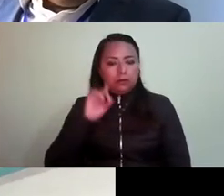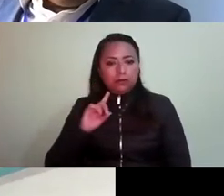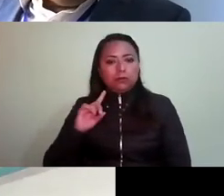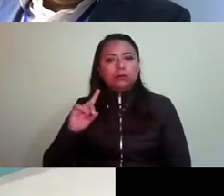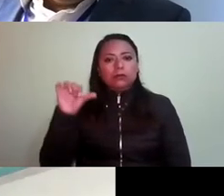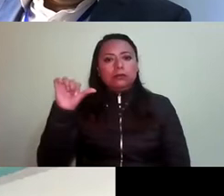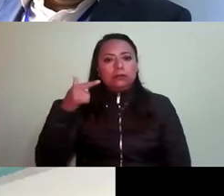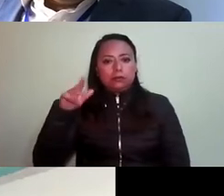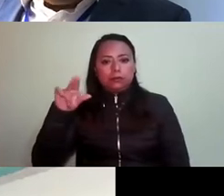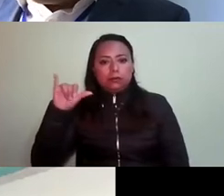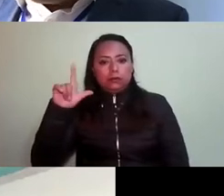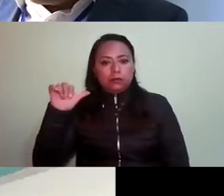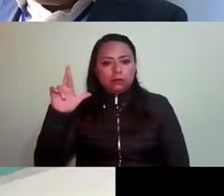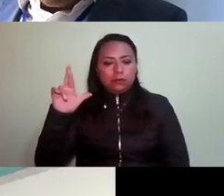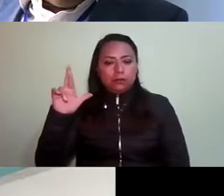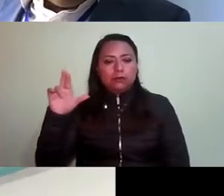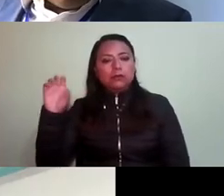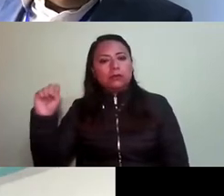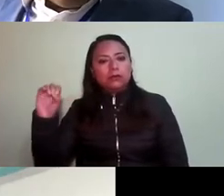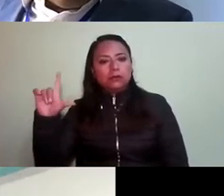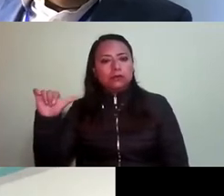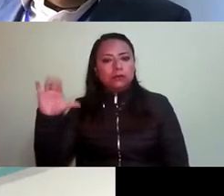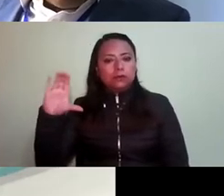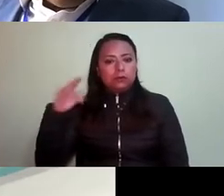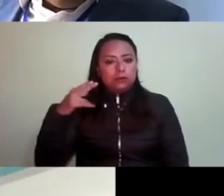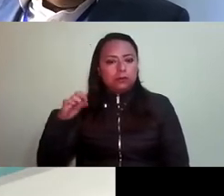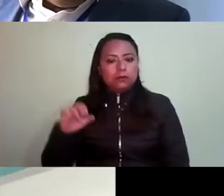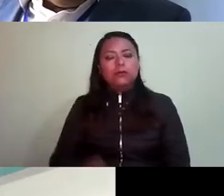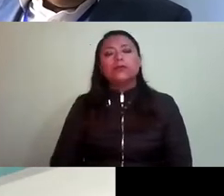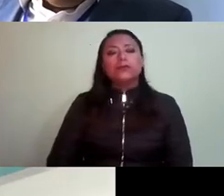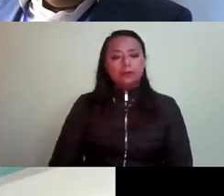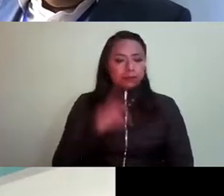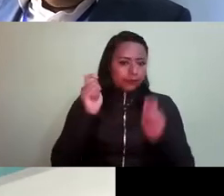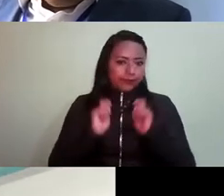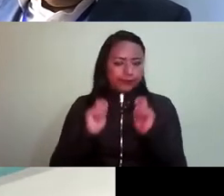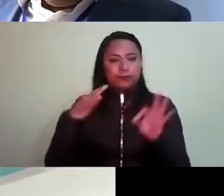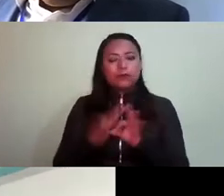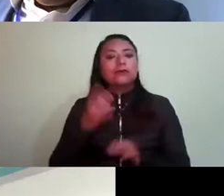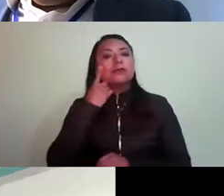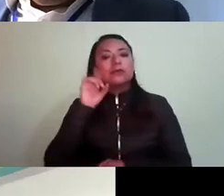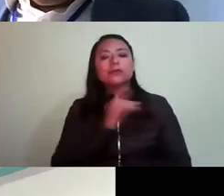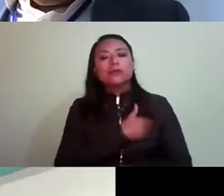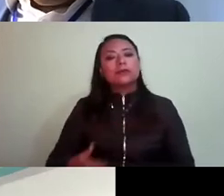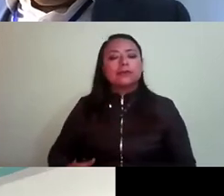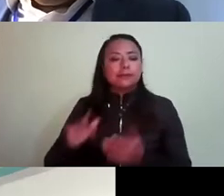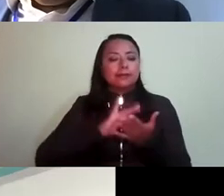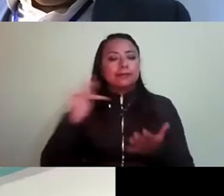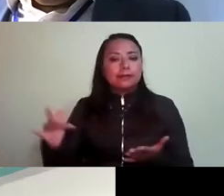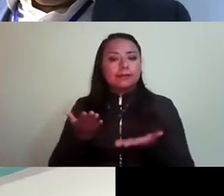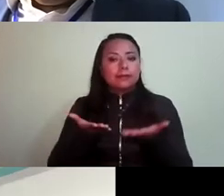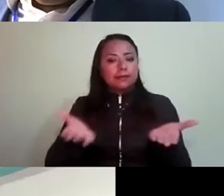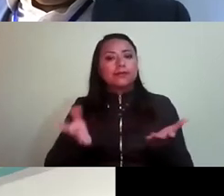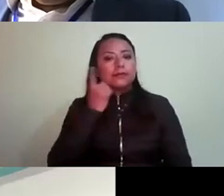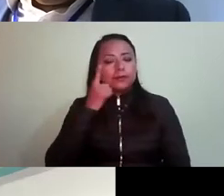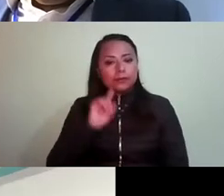Guadalupe Aguilar Solache. Cumplida su instrucción, presidenta. Gracias. Damos el uso de la palabra a la diputada Lilia Sarmiento del